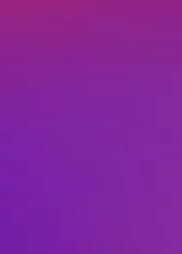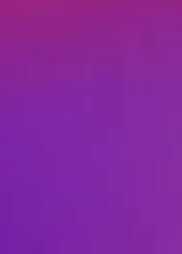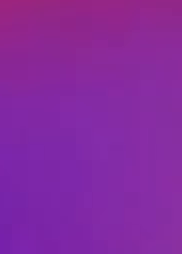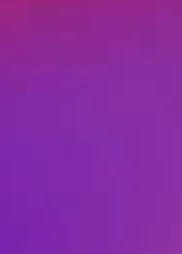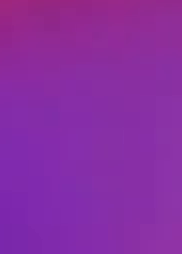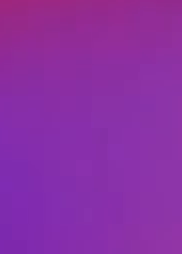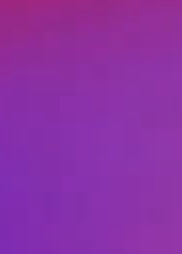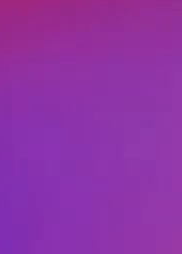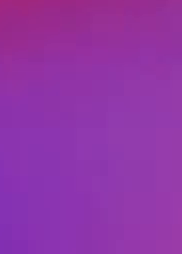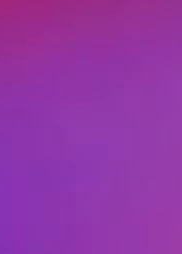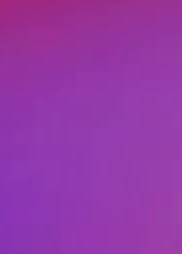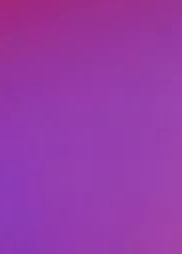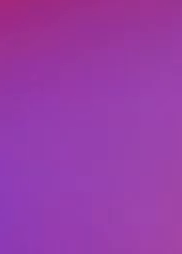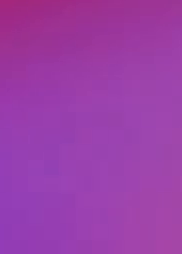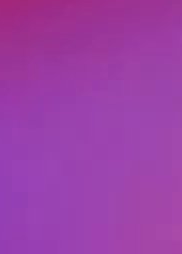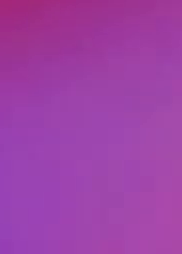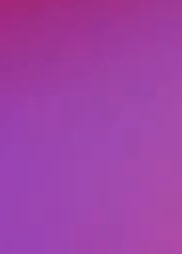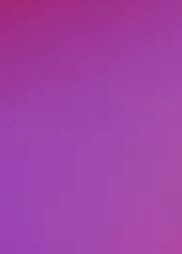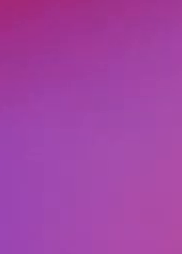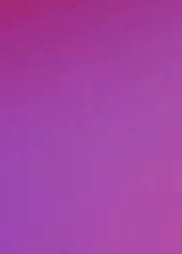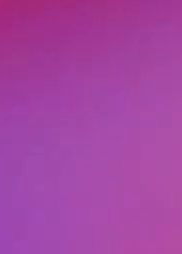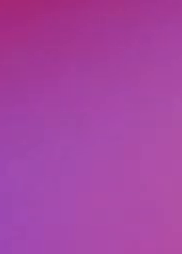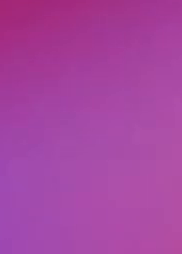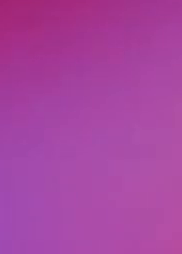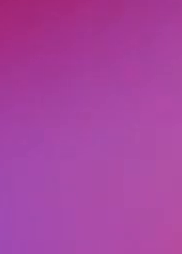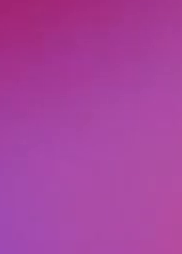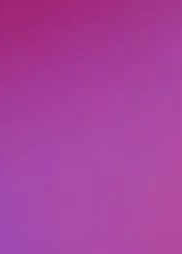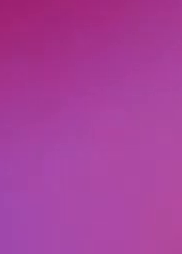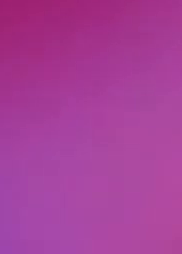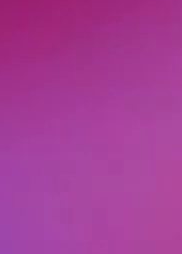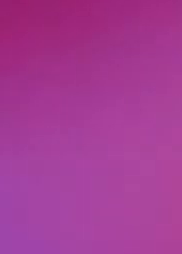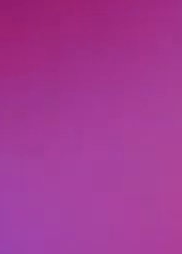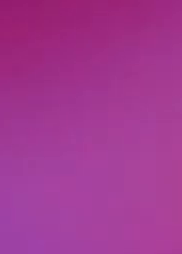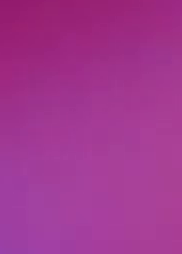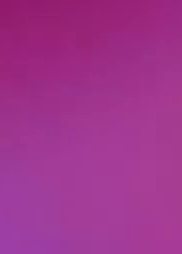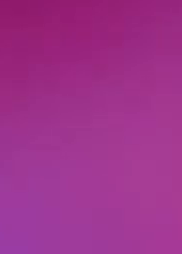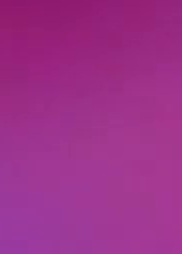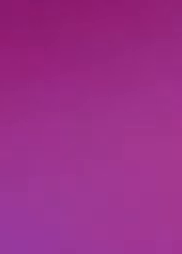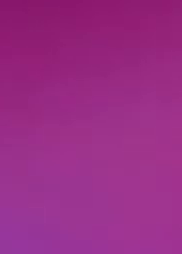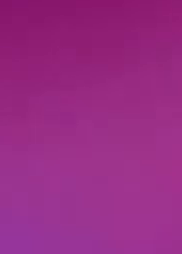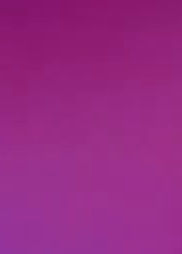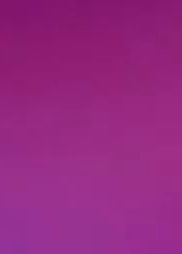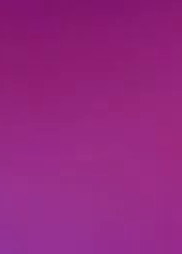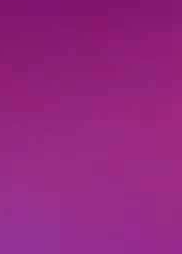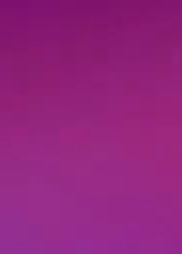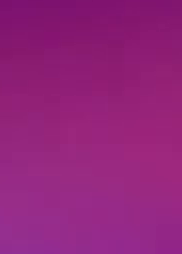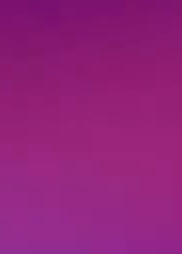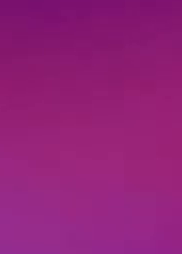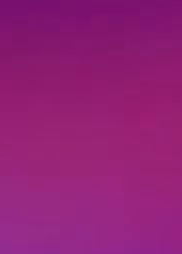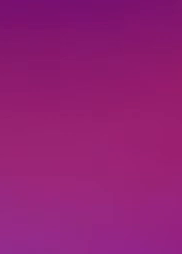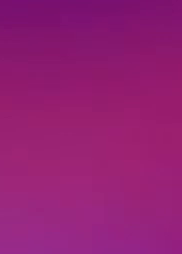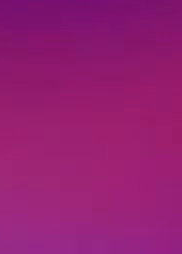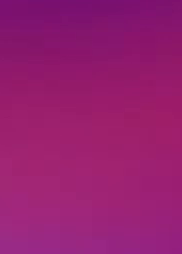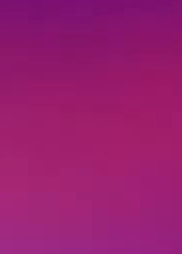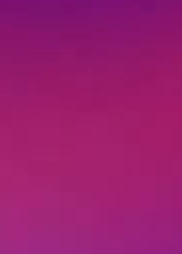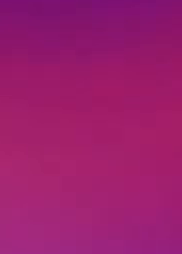Si requieres consultar los libros de texto en versión digital, recuerda que los puedes encontrar en la página